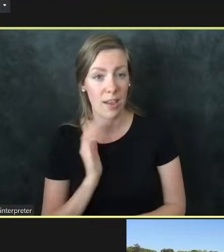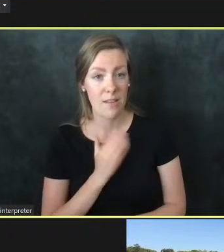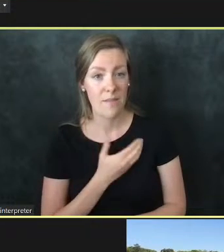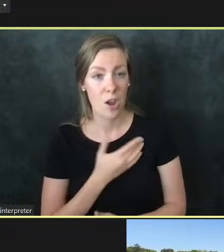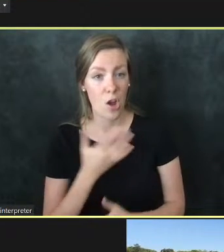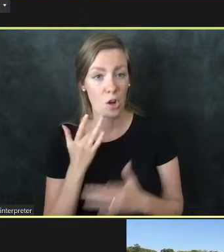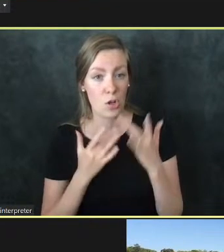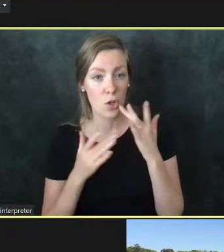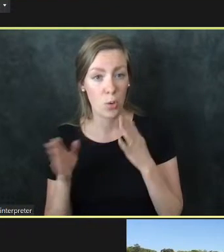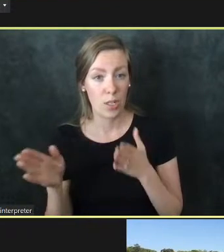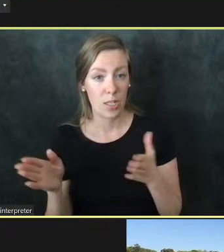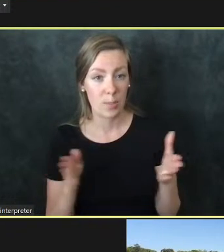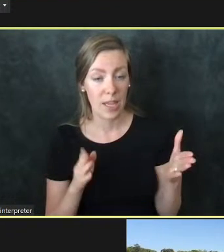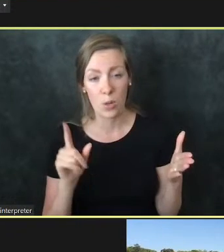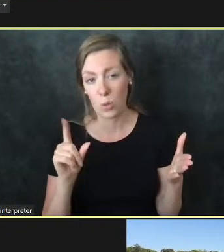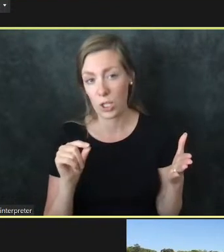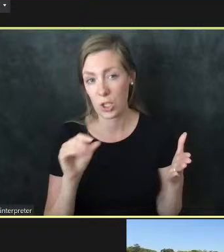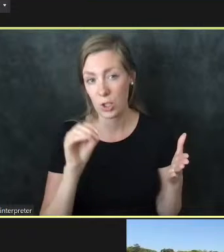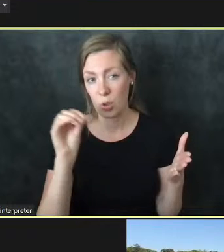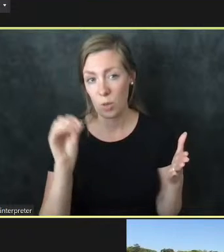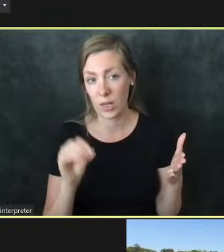el estado